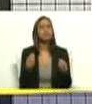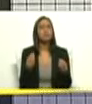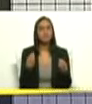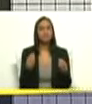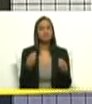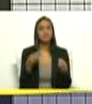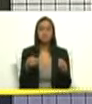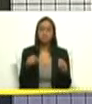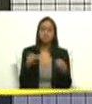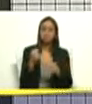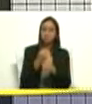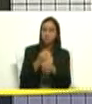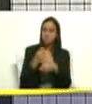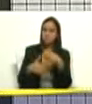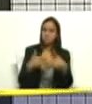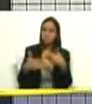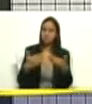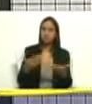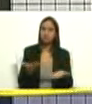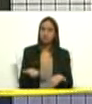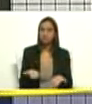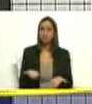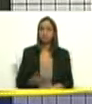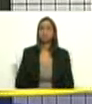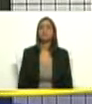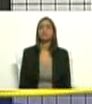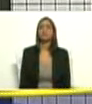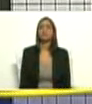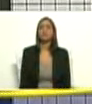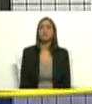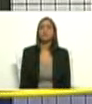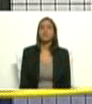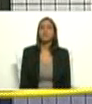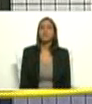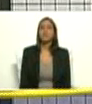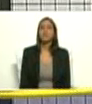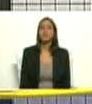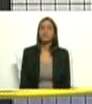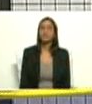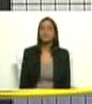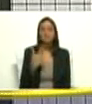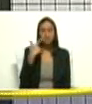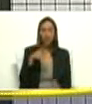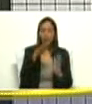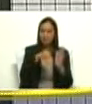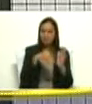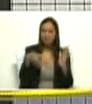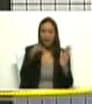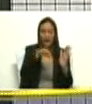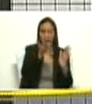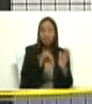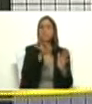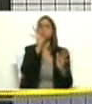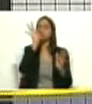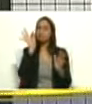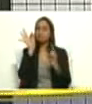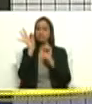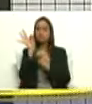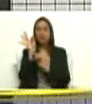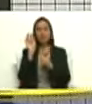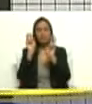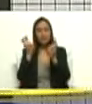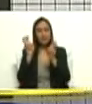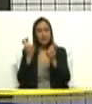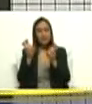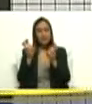a arrancar ahora a desarrollarla para ver un conjunto de elementos de puntos de gran interés